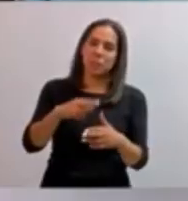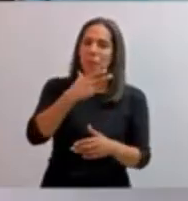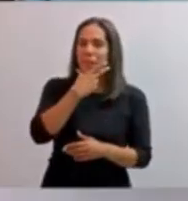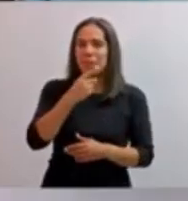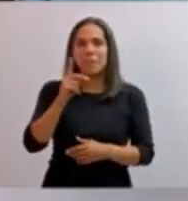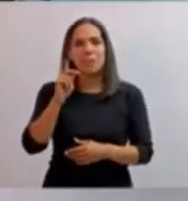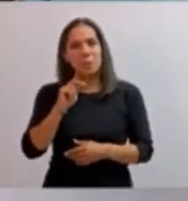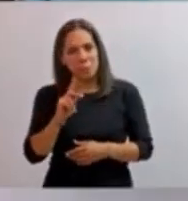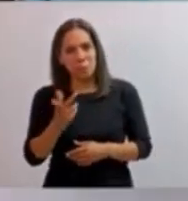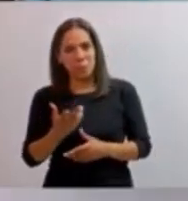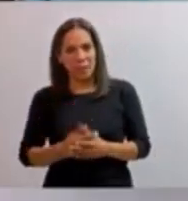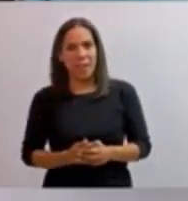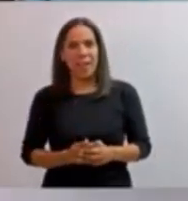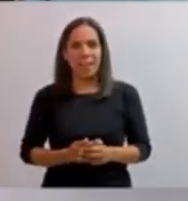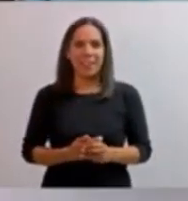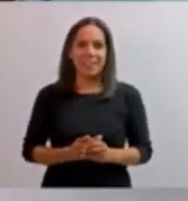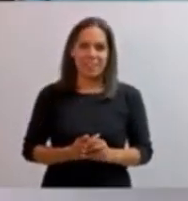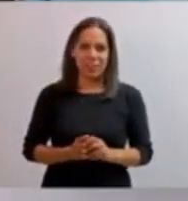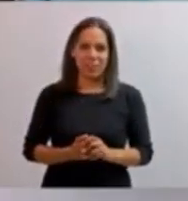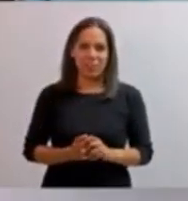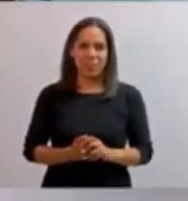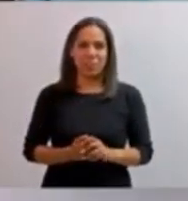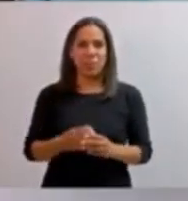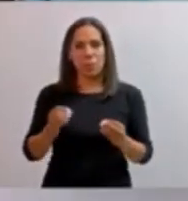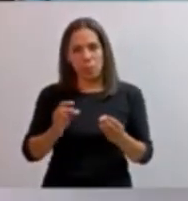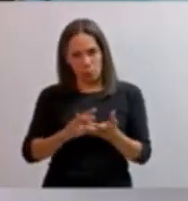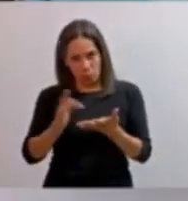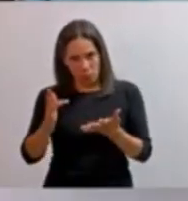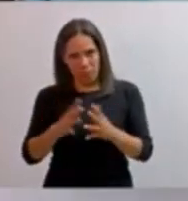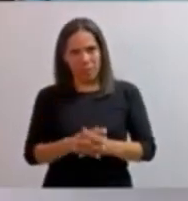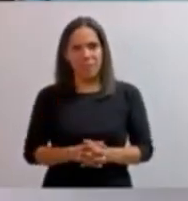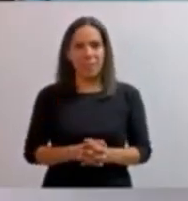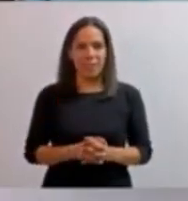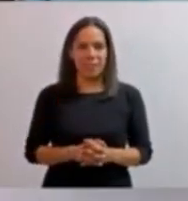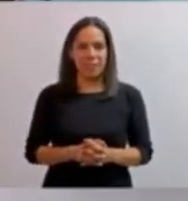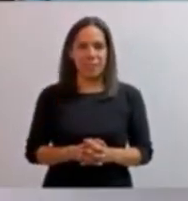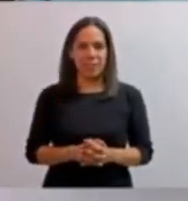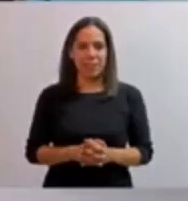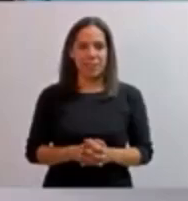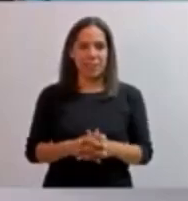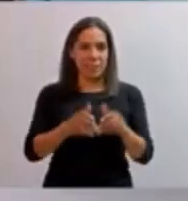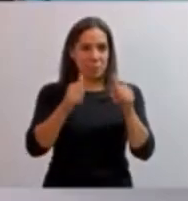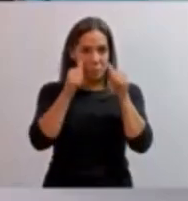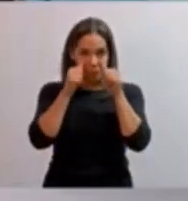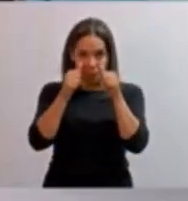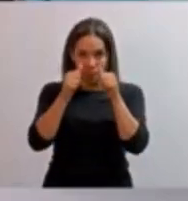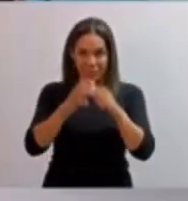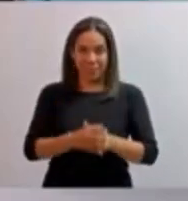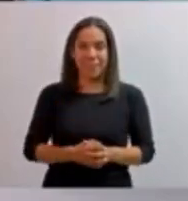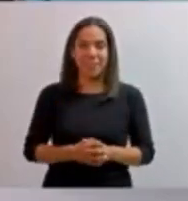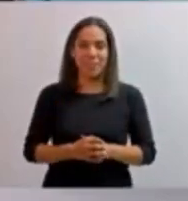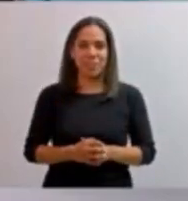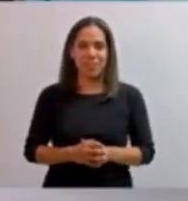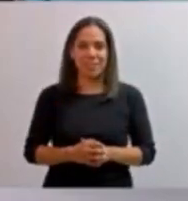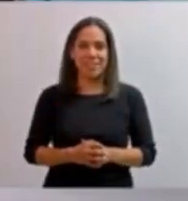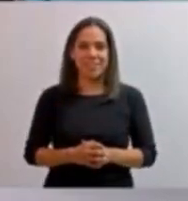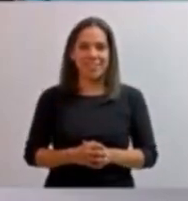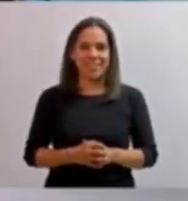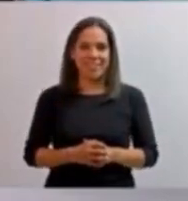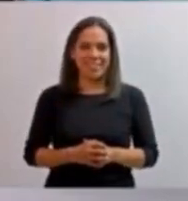entre nosotros un diálogo de saberes. Agradecemos su escucha y atención a esta primera parte y